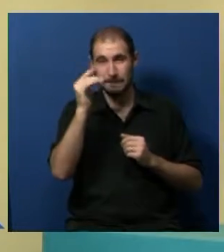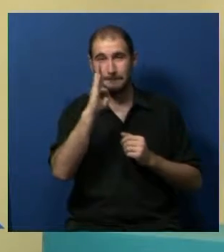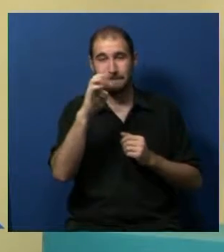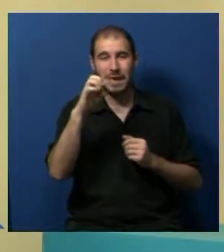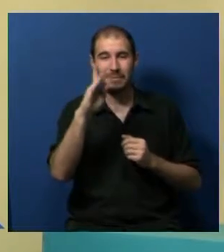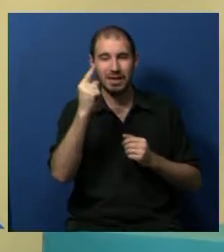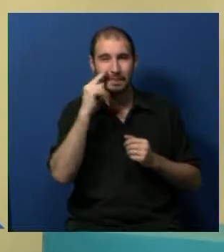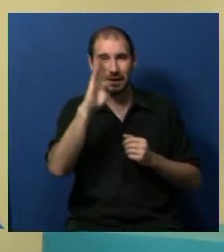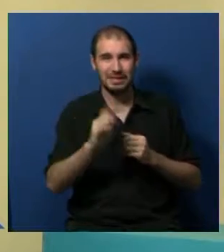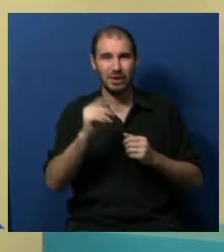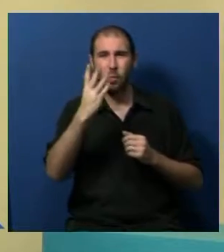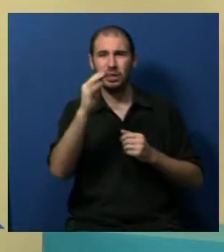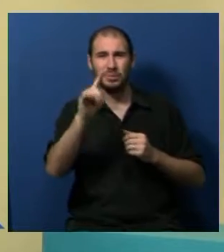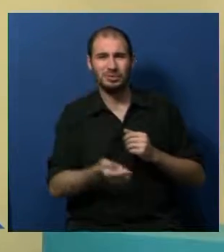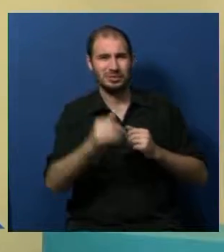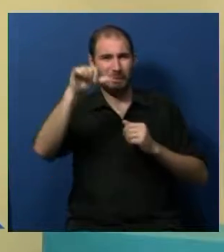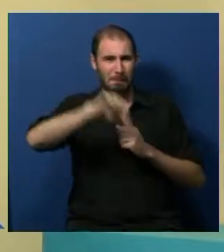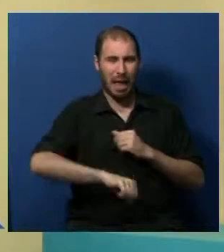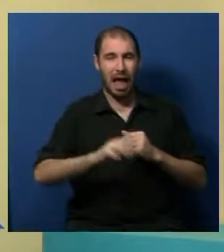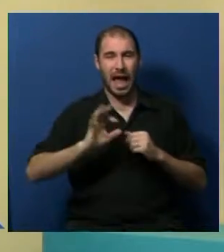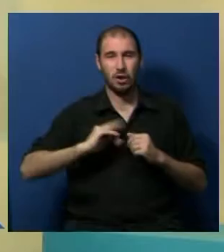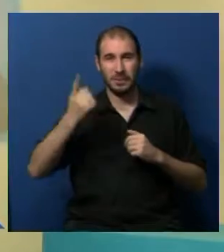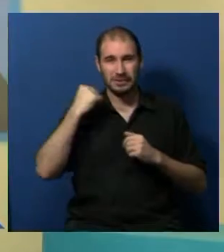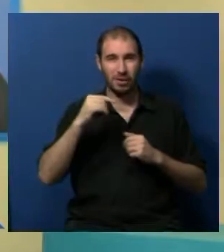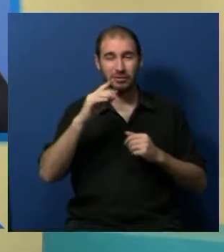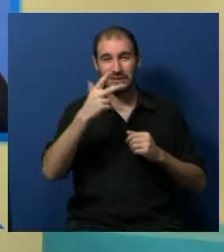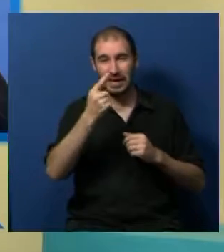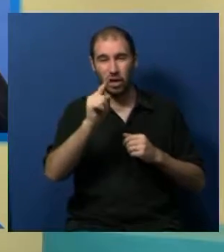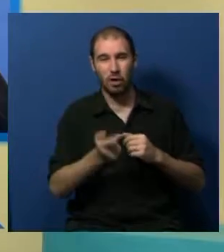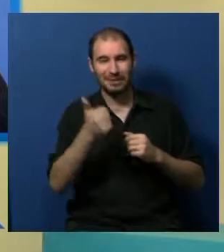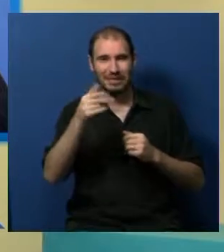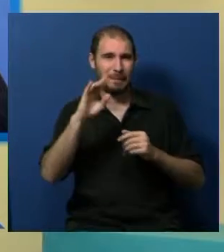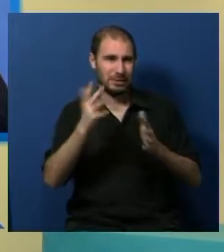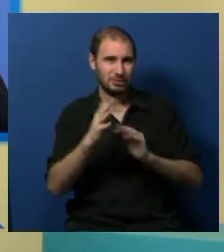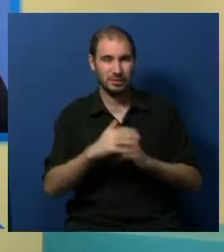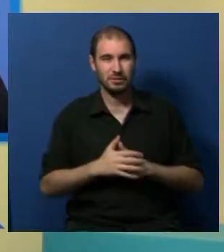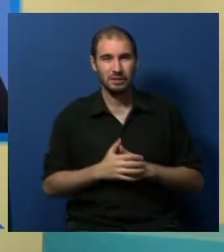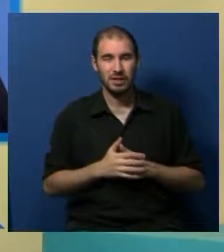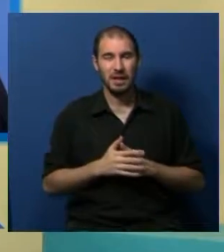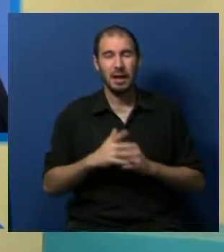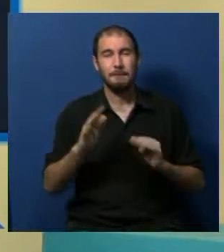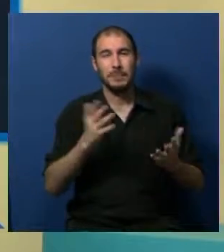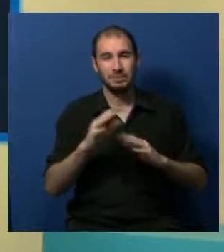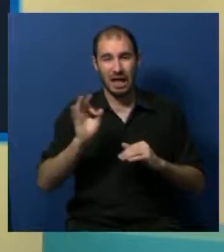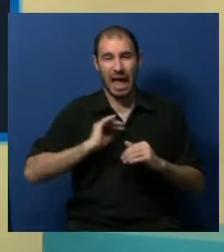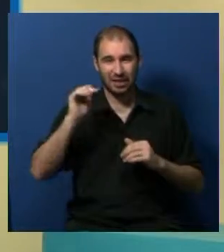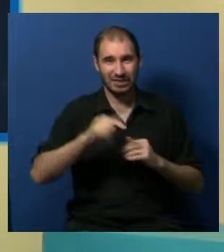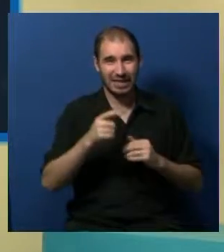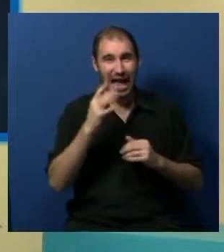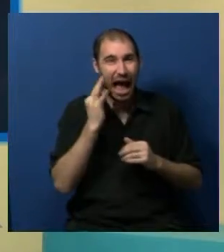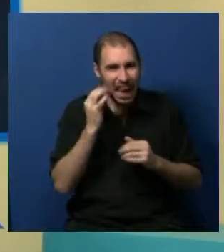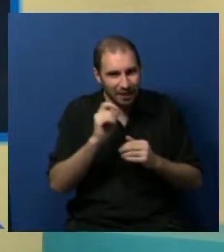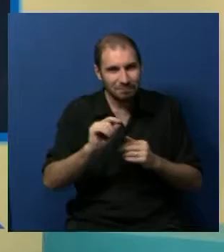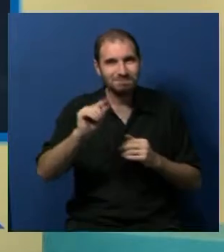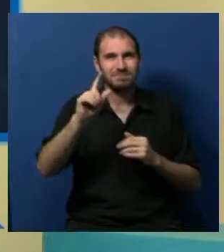economía brasileña, cayó casi 4% y el año pasado cayó 3,6% más o menos. Y recién se espera que este año tenga algo de